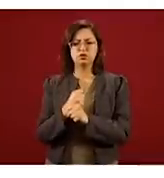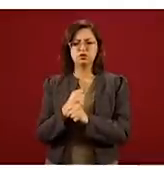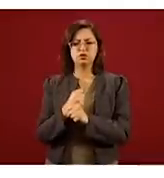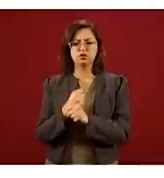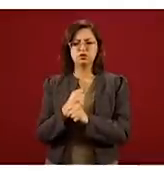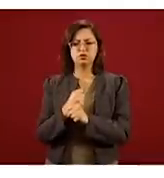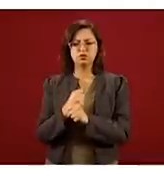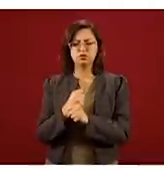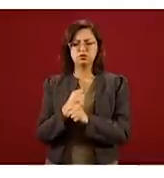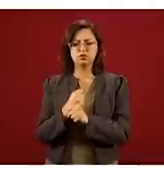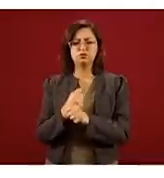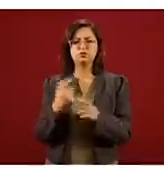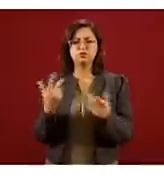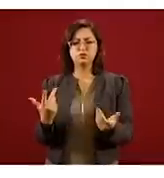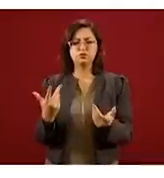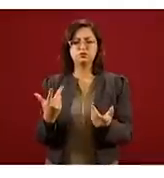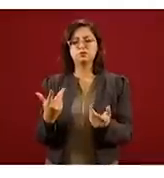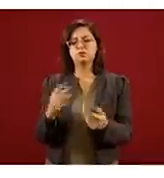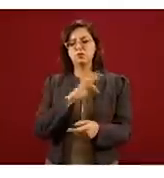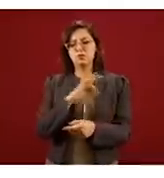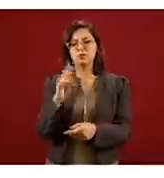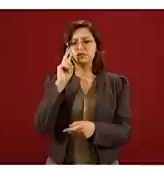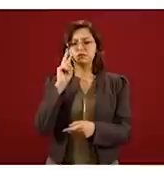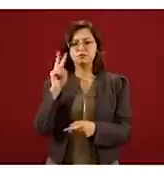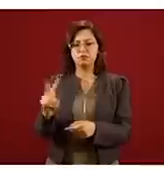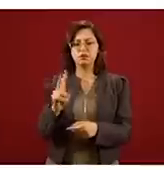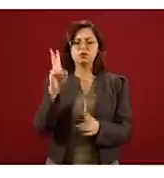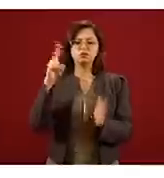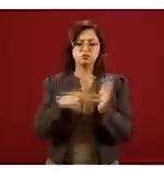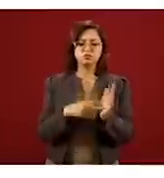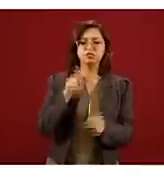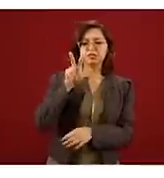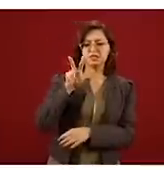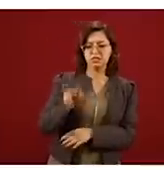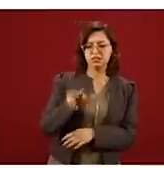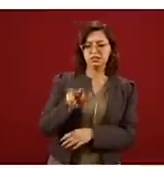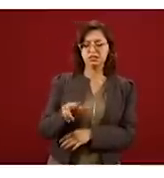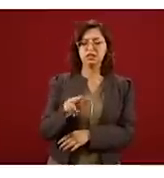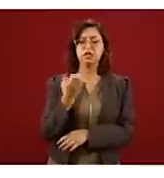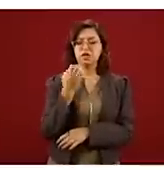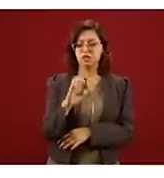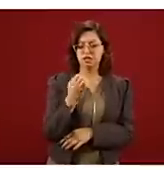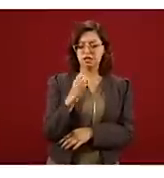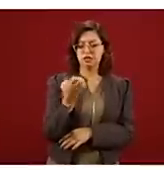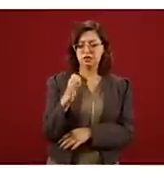la manera como venía declinando la producción durante desde enero de